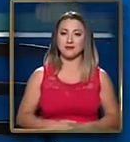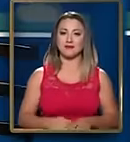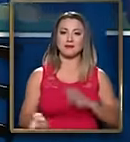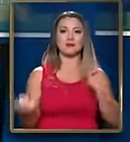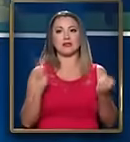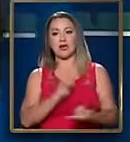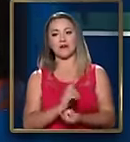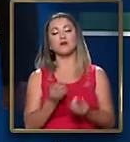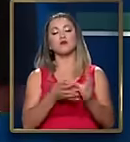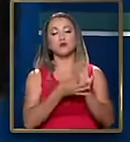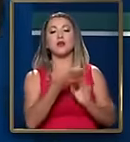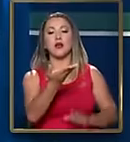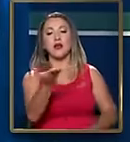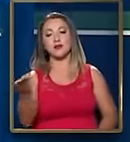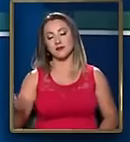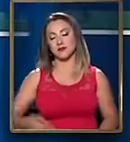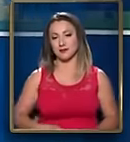Muchas gracias.